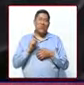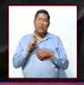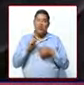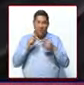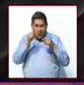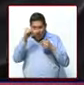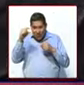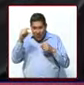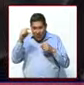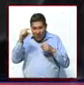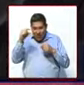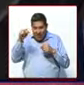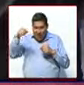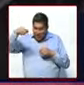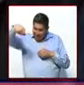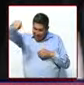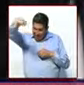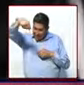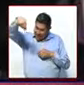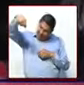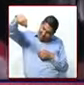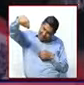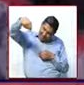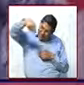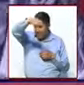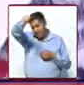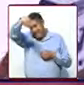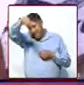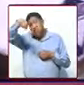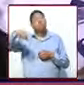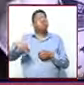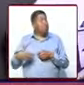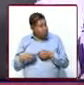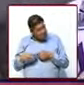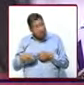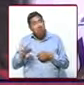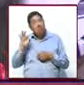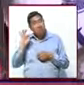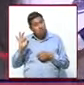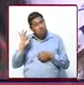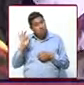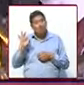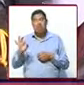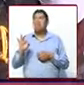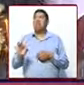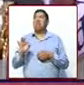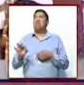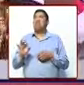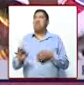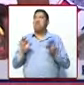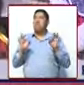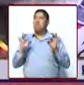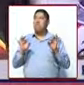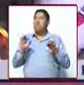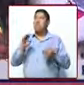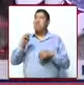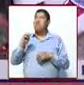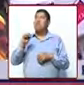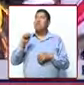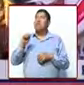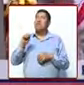A ver. Una vueltita aquí. Sí, perfecto. Le hace este a